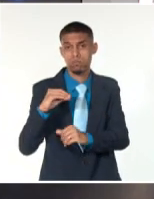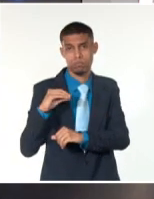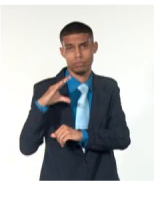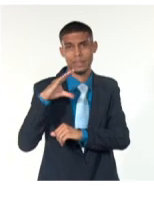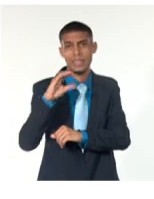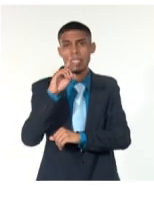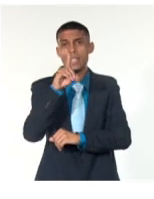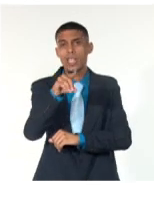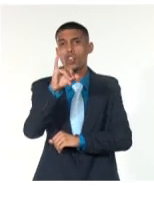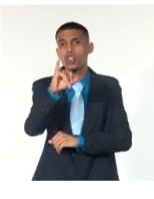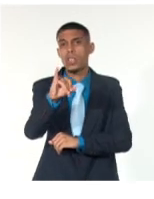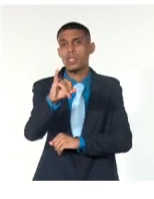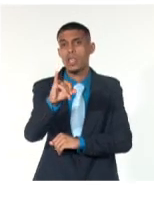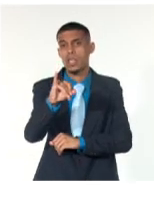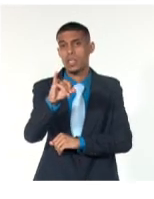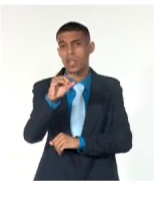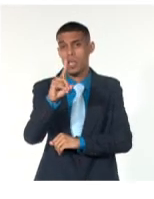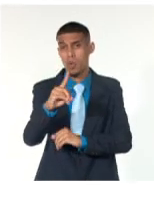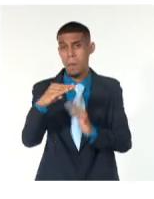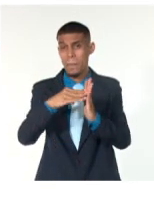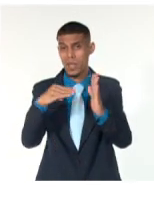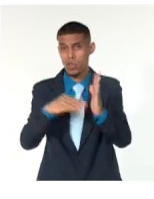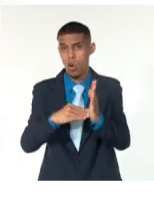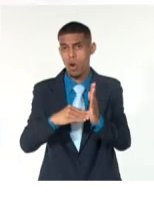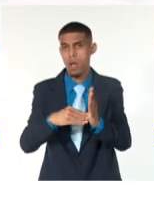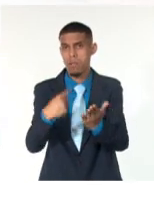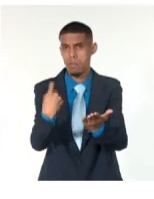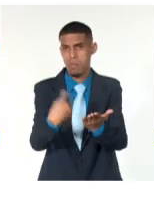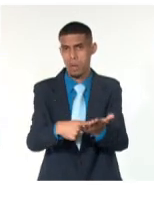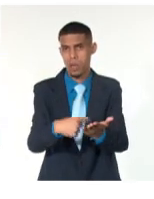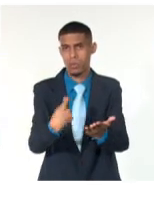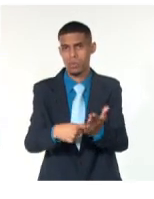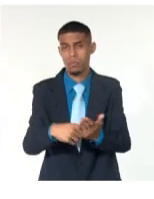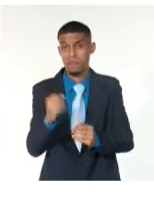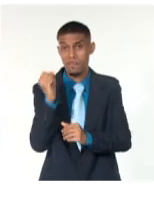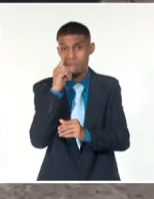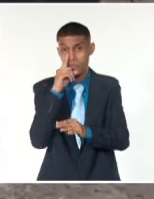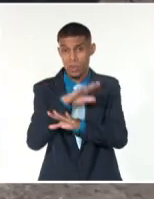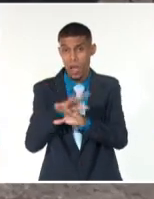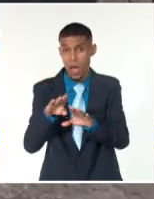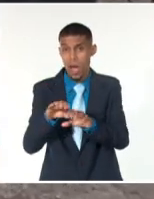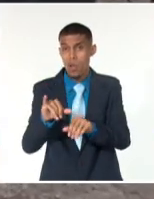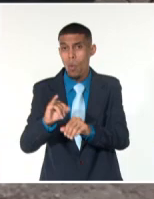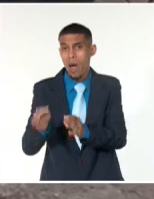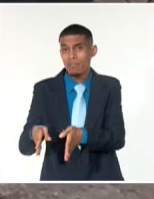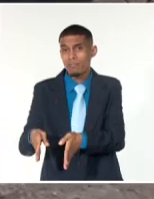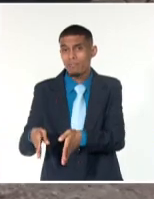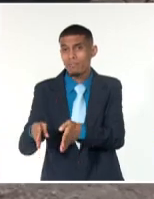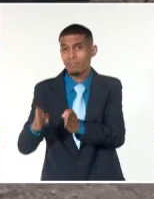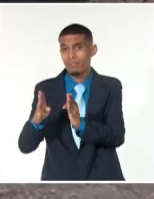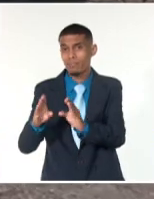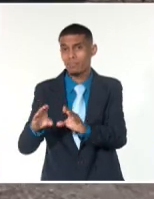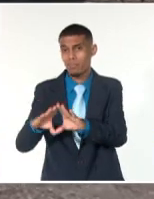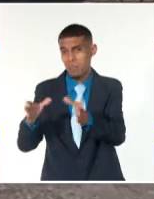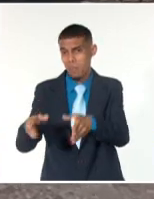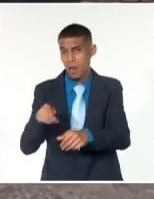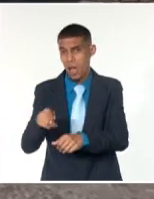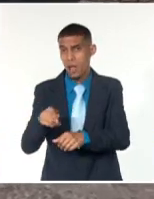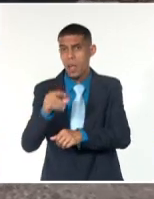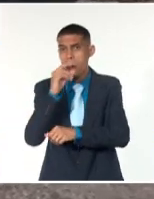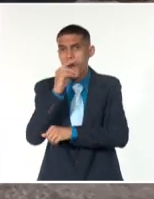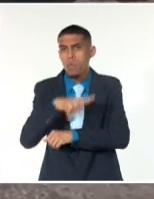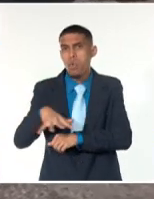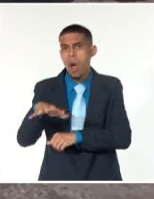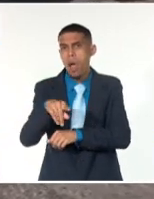161 millones de pesos el acabado tecnológico de la planta potabilizadora del Acueducto del poblado de guisa